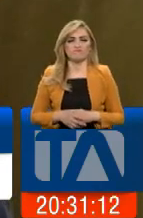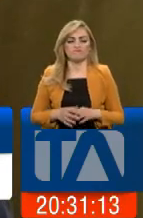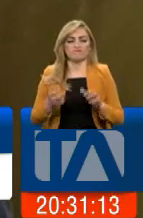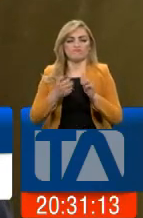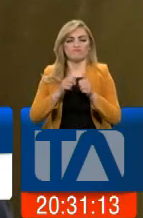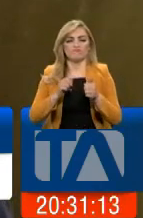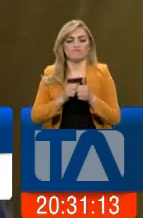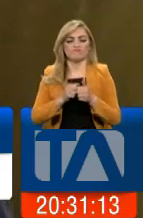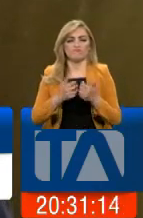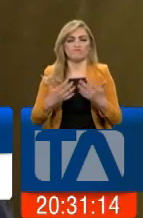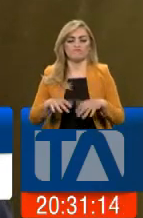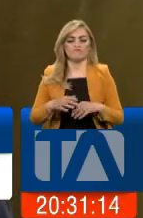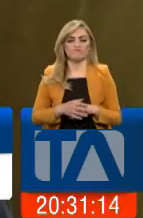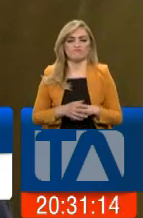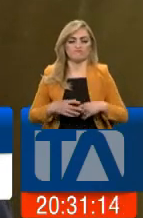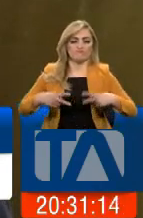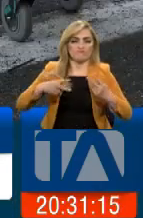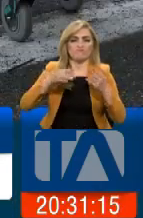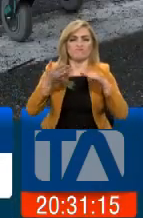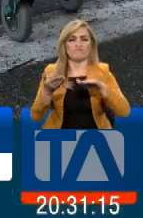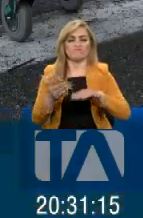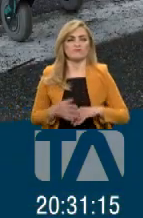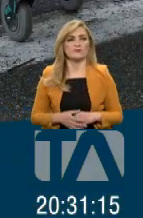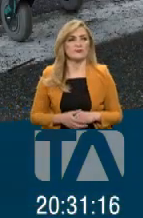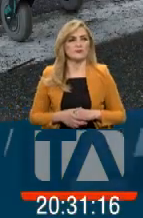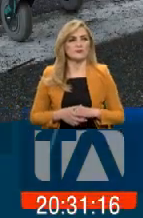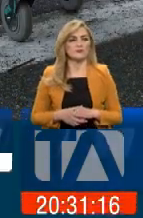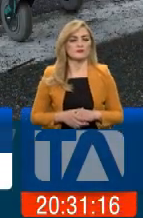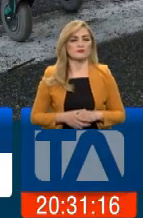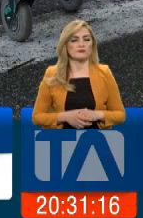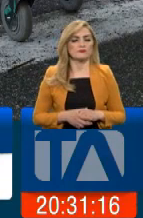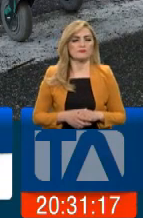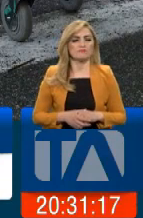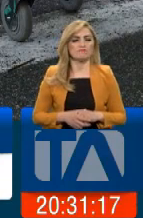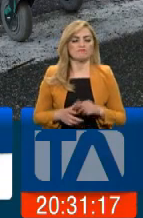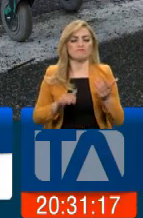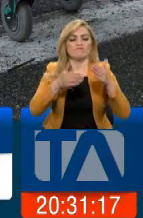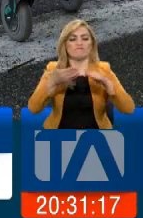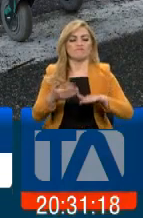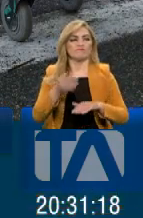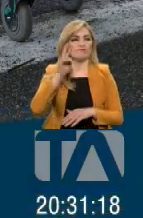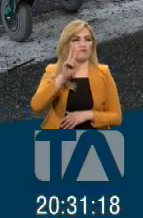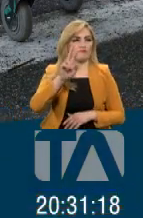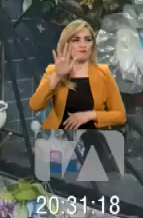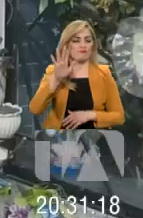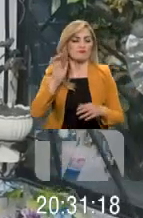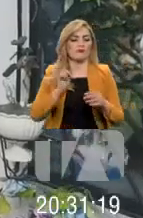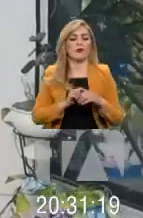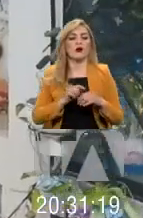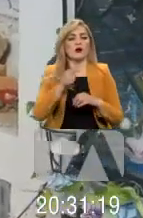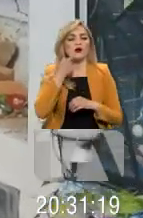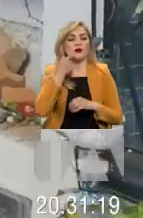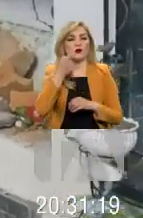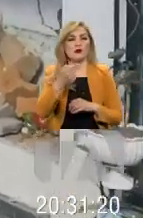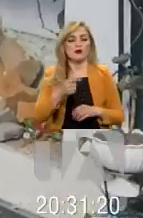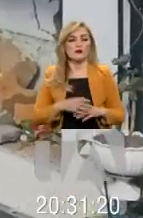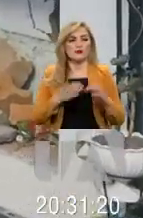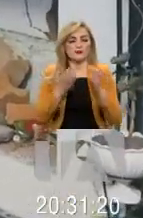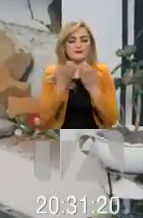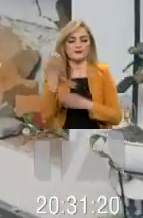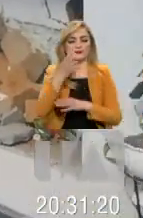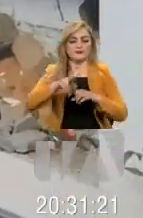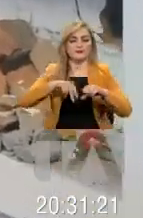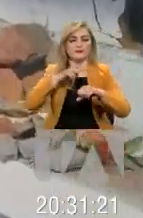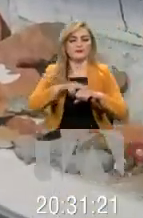nuestra gente está jugándose entre la vida y la muerte. Además, considera que el número de decesos, 25 hasta ahora, según lo reporta el COE